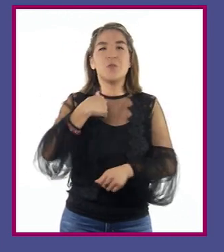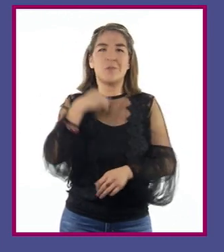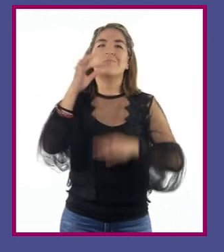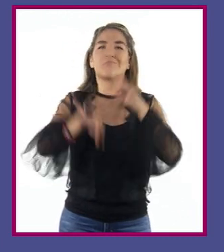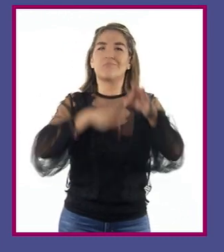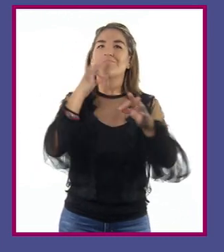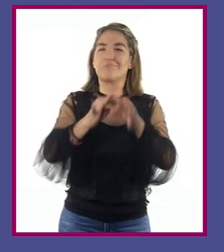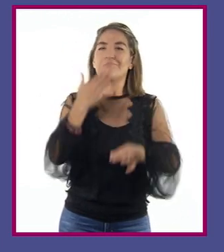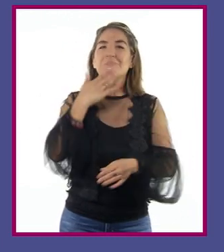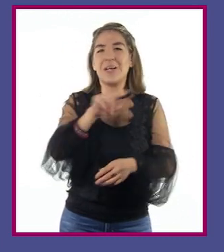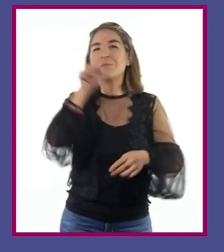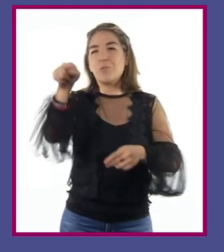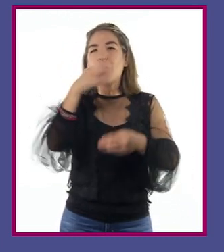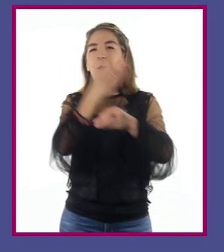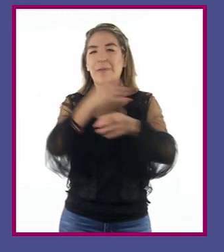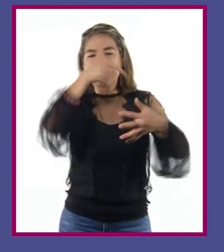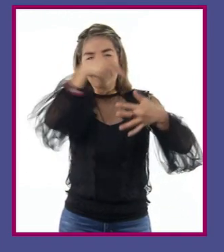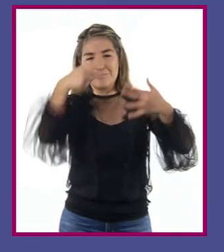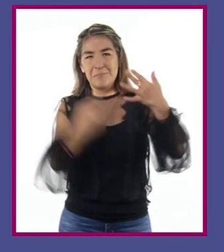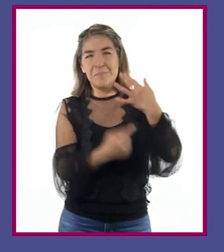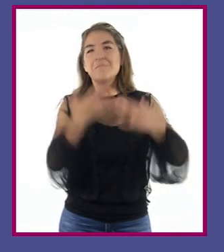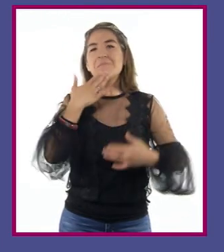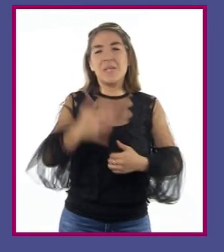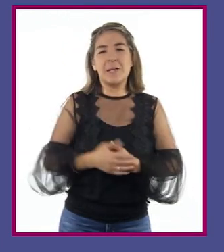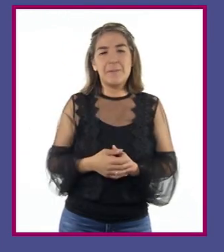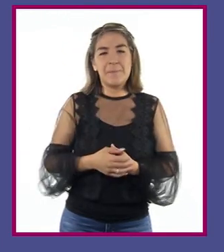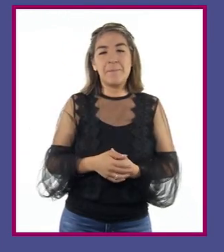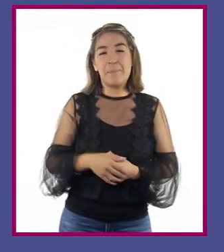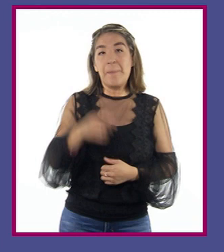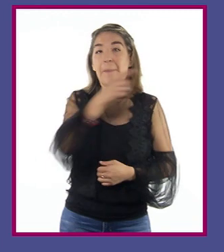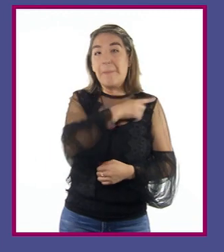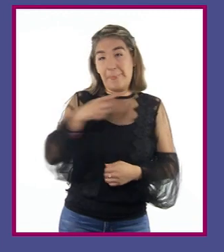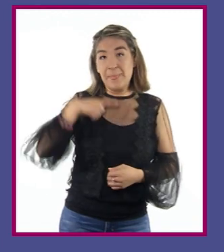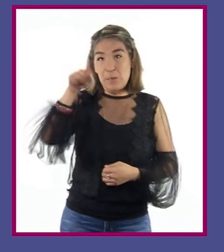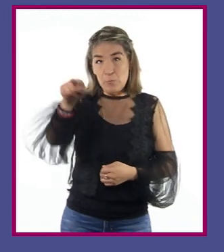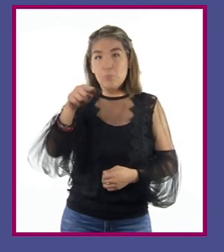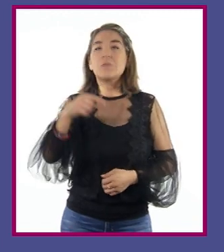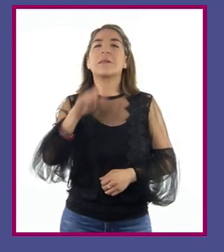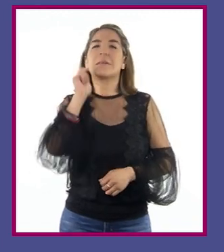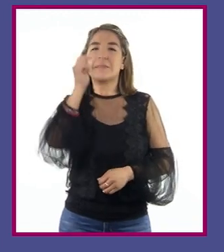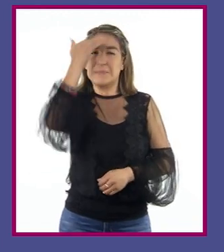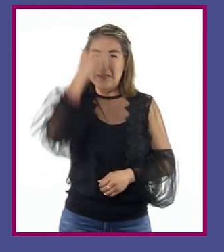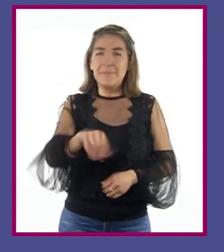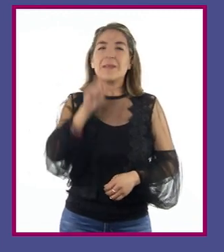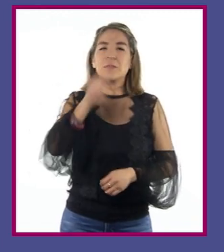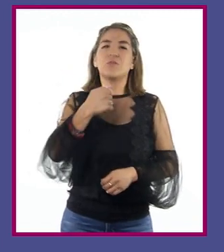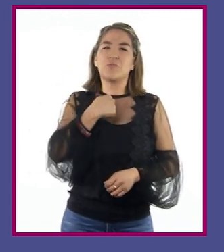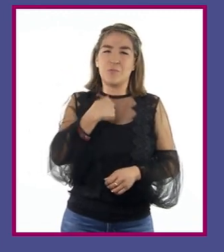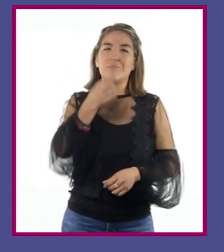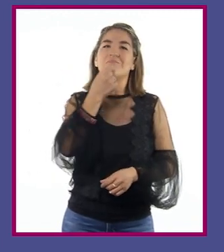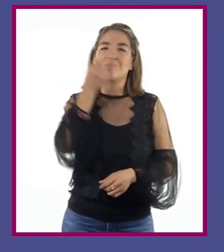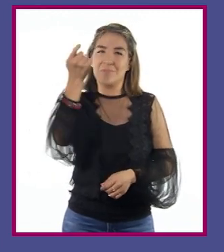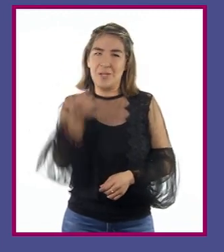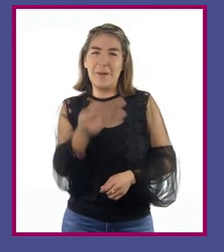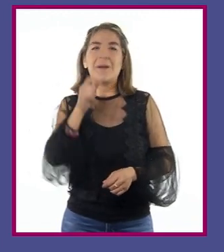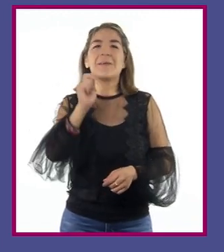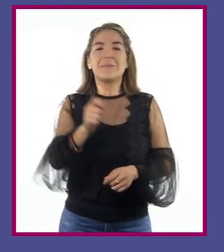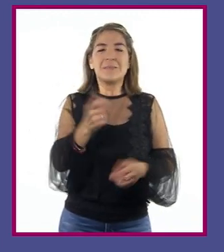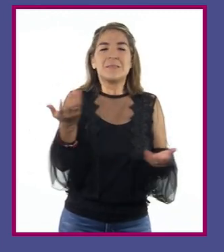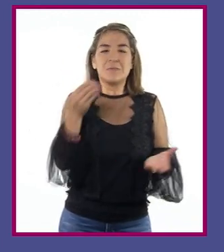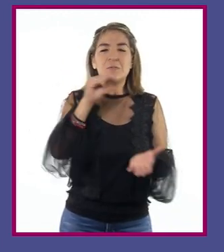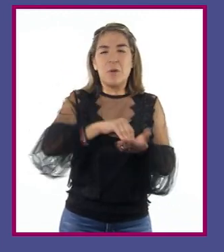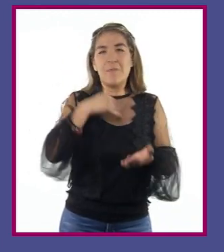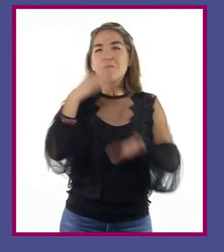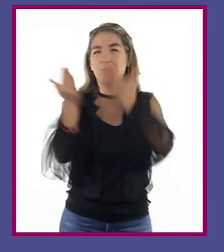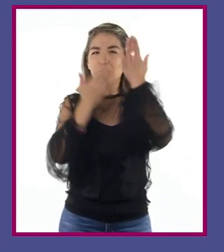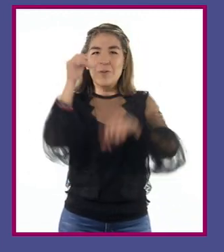los requisitos solicitados. A saber, soy menor de edad y estudio la educación secundaria en un plantel público de